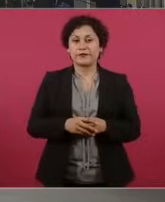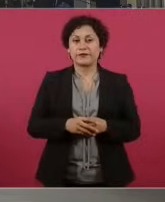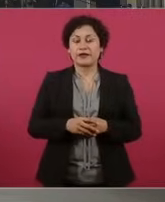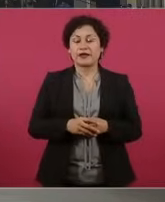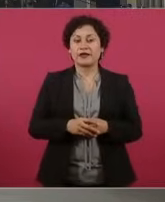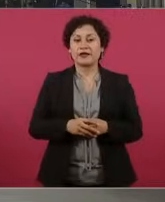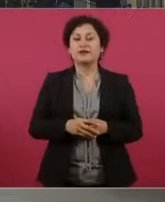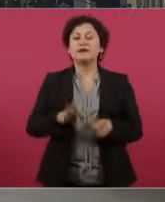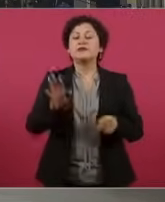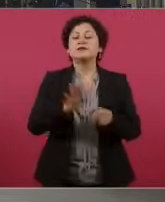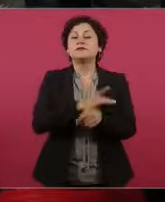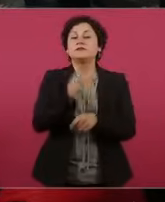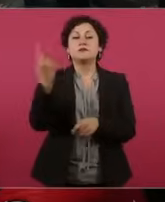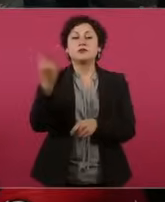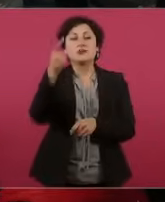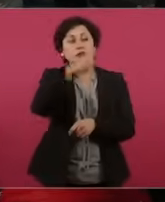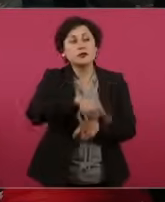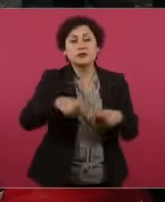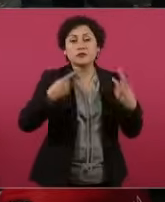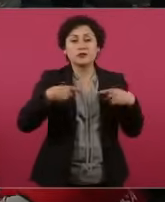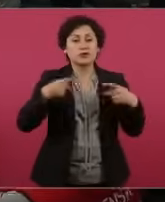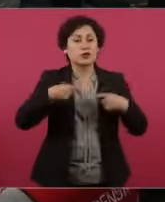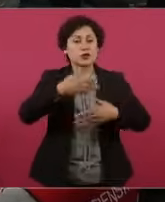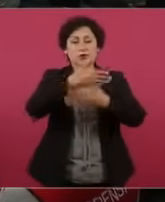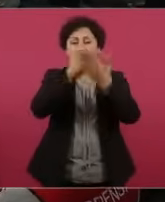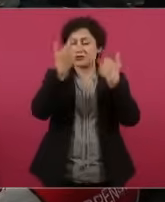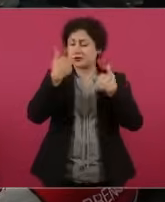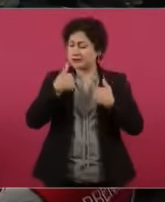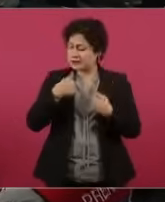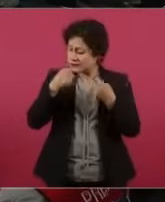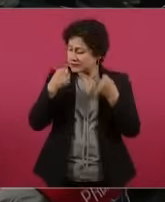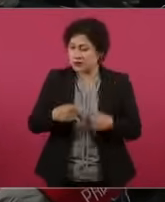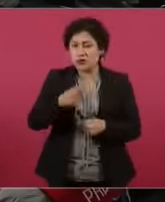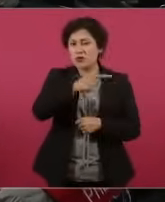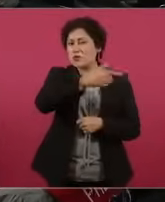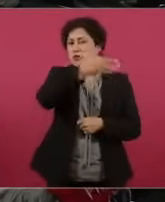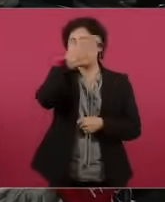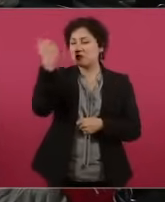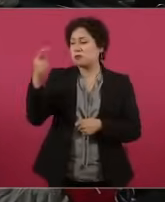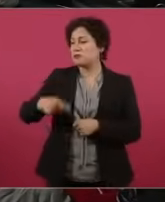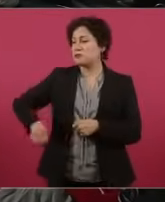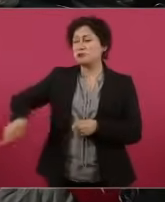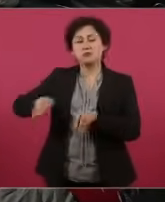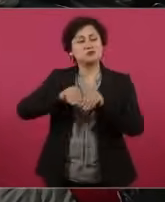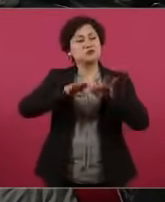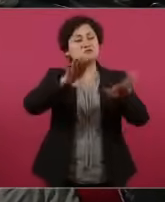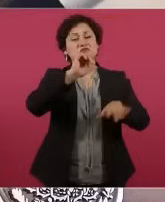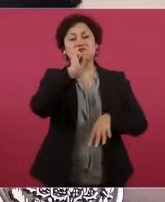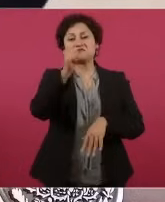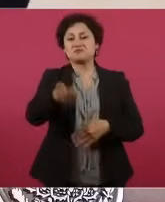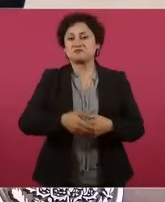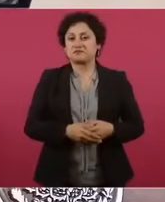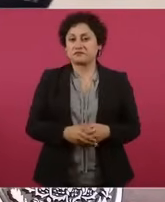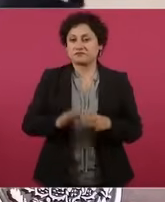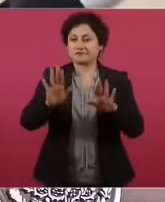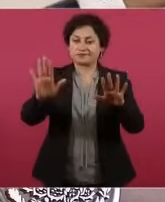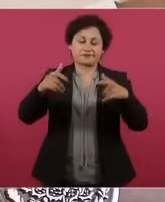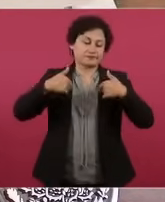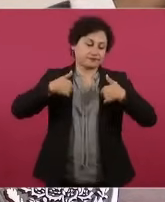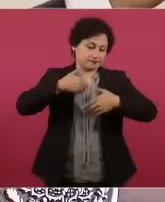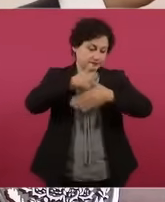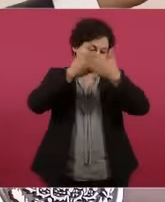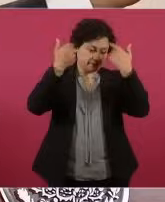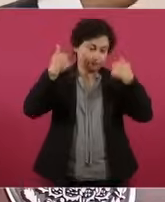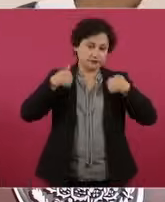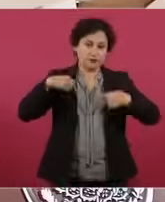Porque no lo sabe la gente, estoy seguro. No, yo no sé, pero no voy a meter a cuestionar